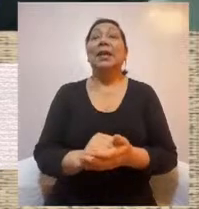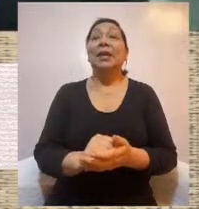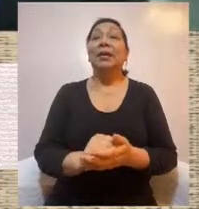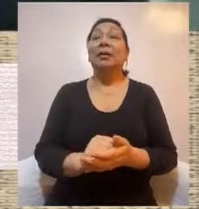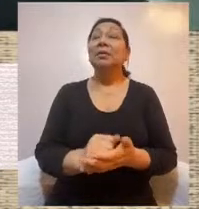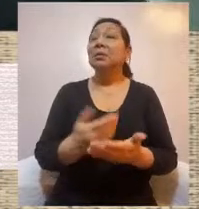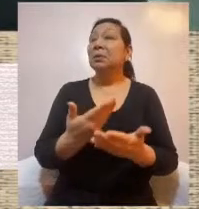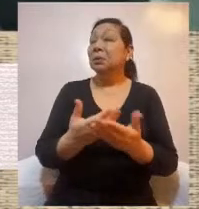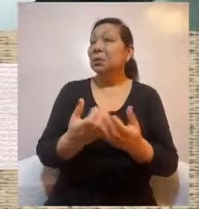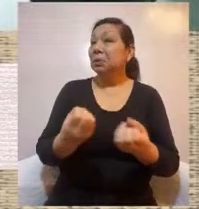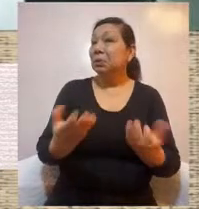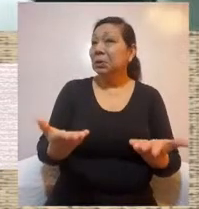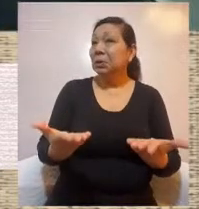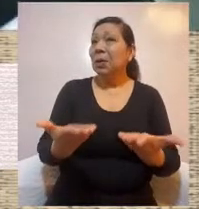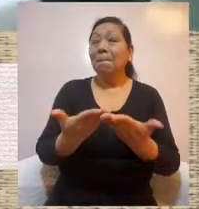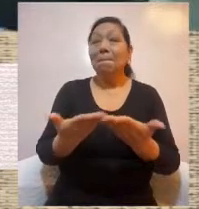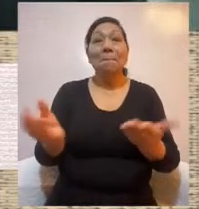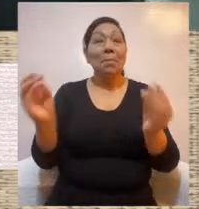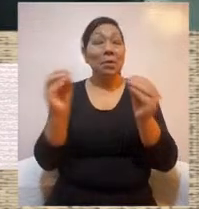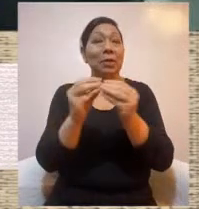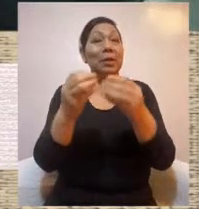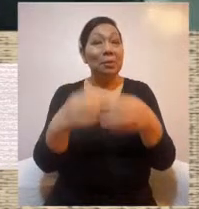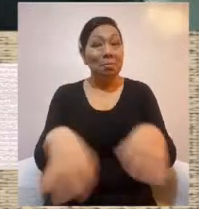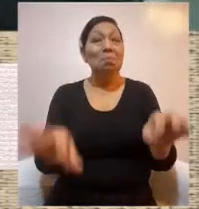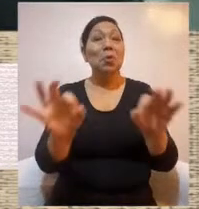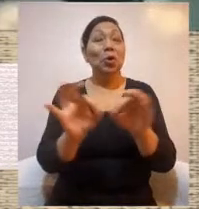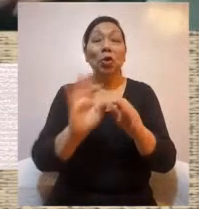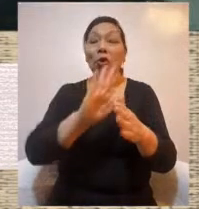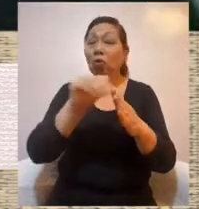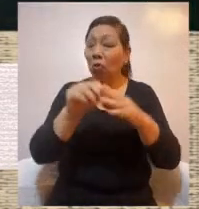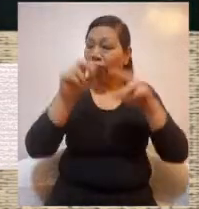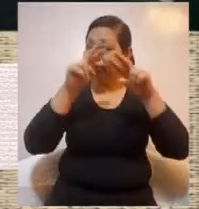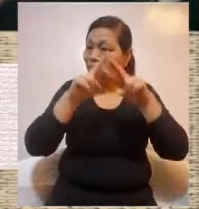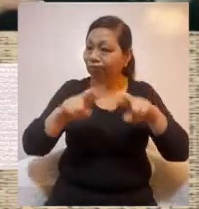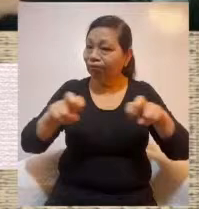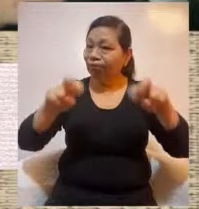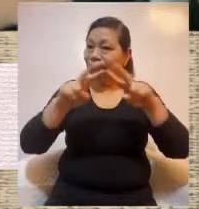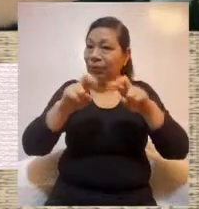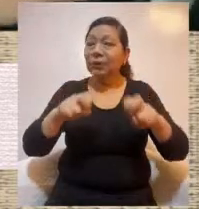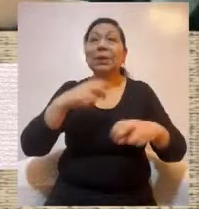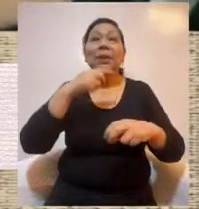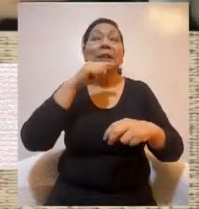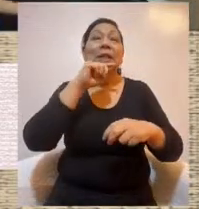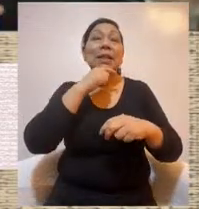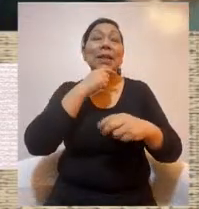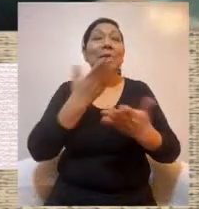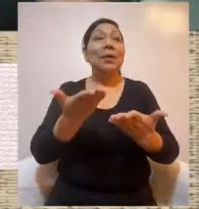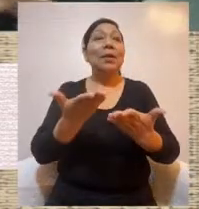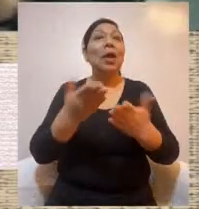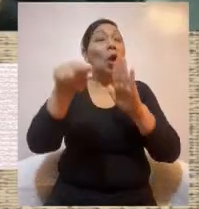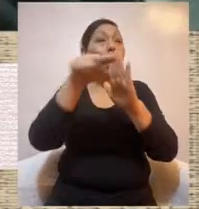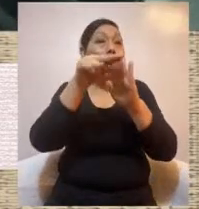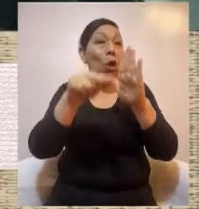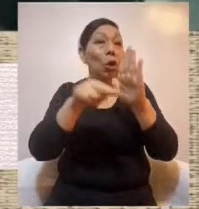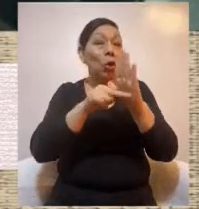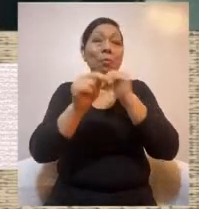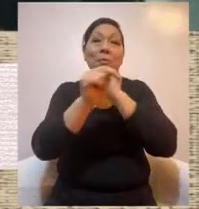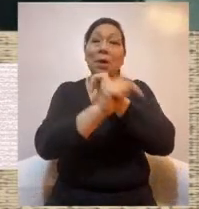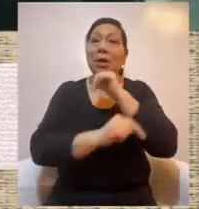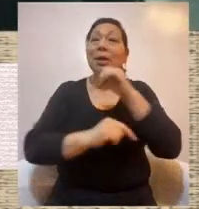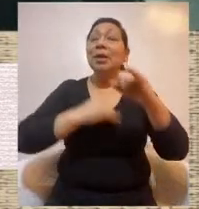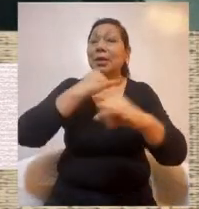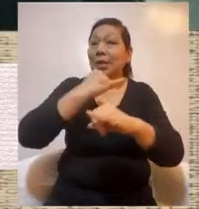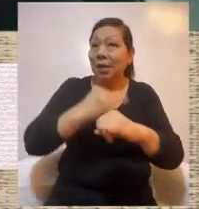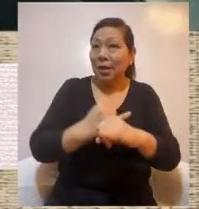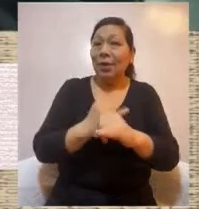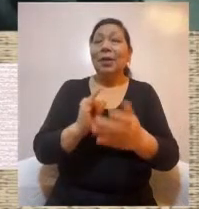Entonces, son muchos los aspectos de importancia porque se hace todo un análisis de la situación de las mujeres, de la normatividad